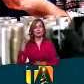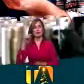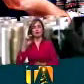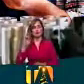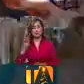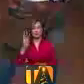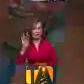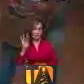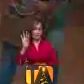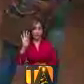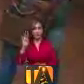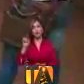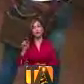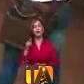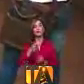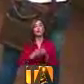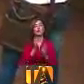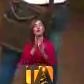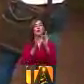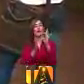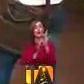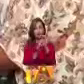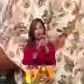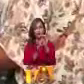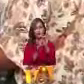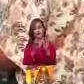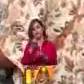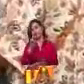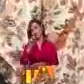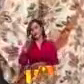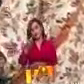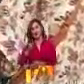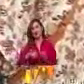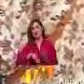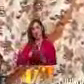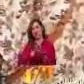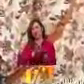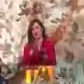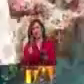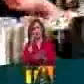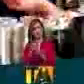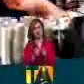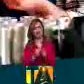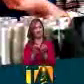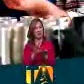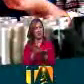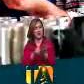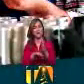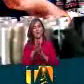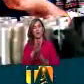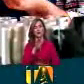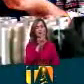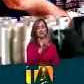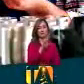2.684.000, siendo abril del 2021 el mes con mayor pérdida de empleo del año pasado.